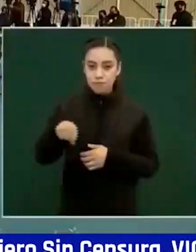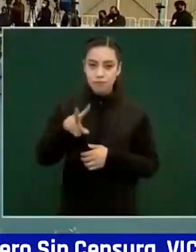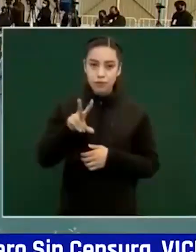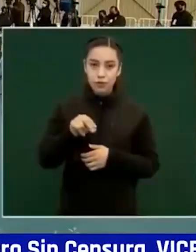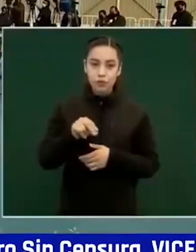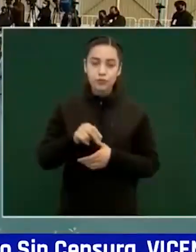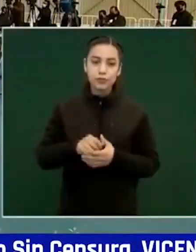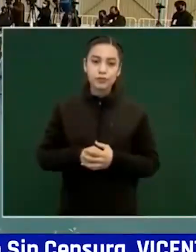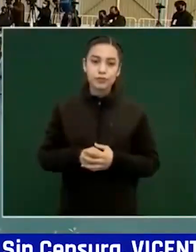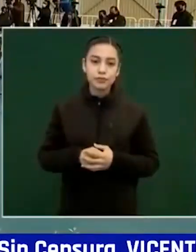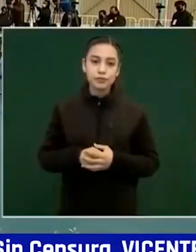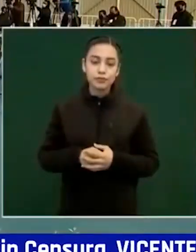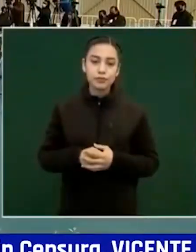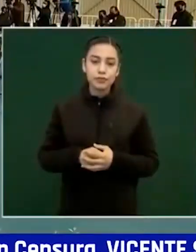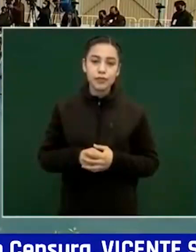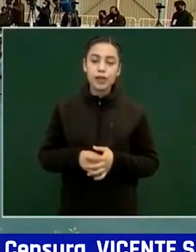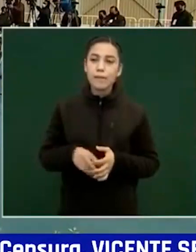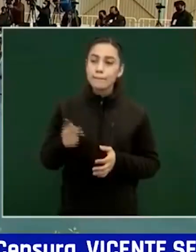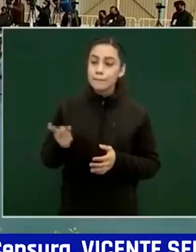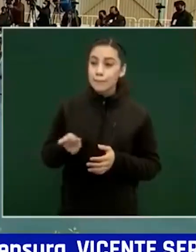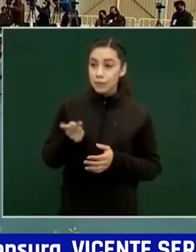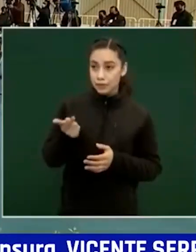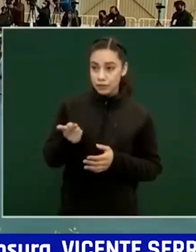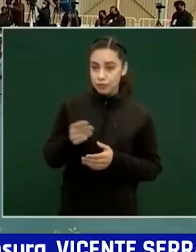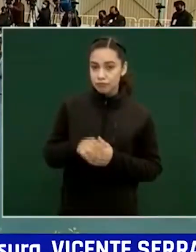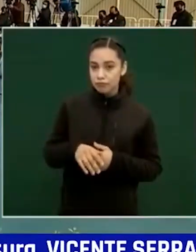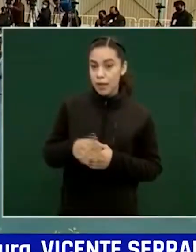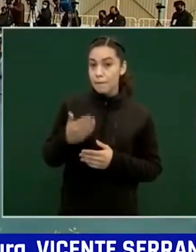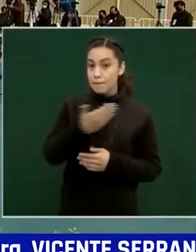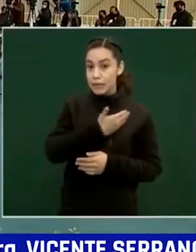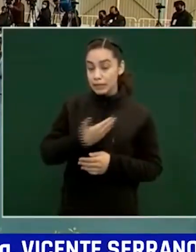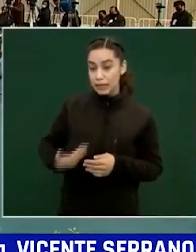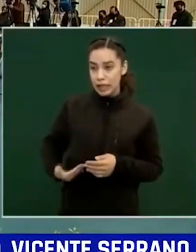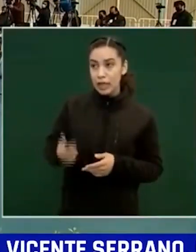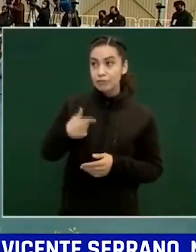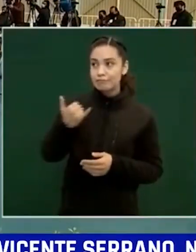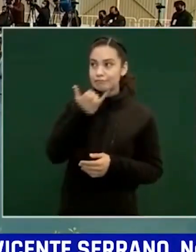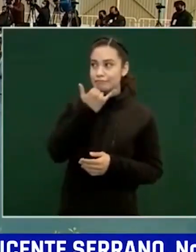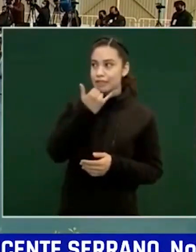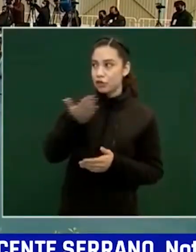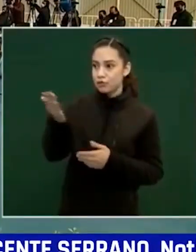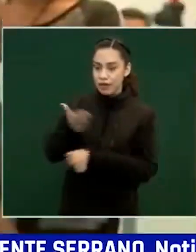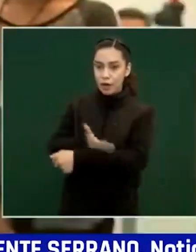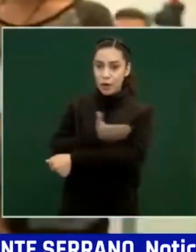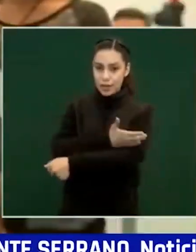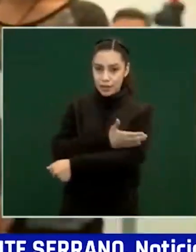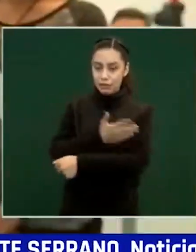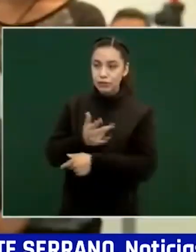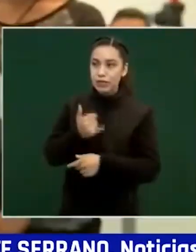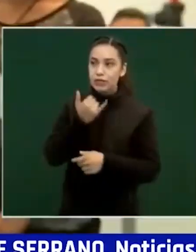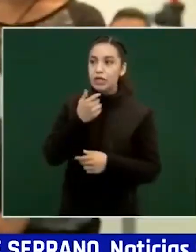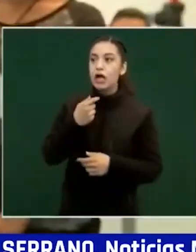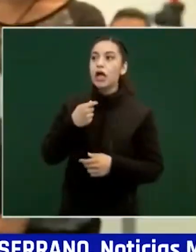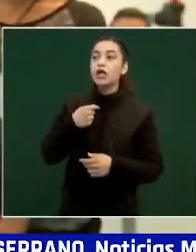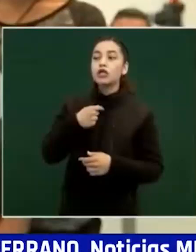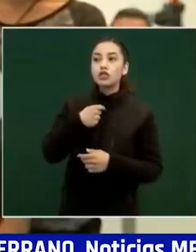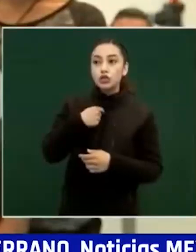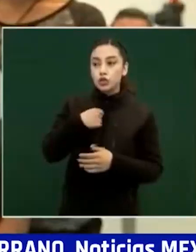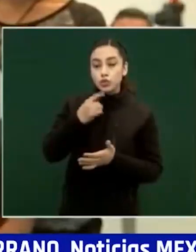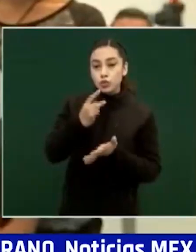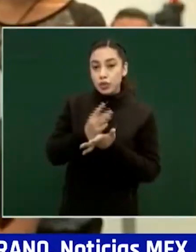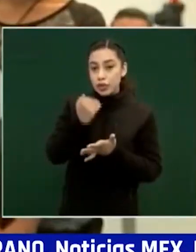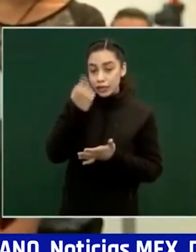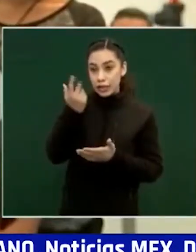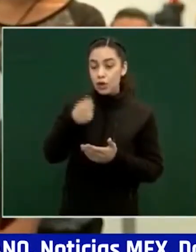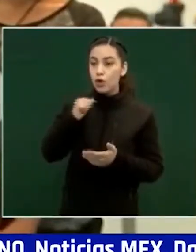y le ofrezco una disculpa a los compañeros, nada más esperaba este momento para presentarme nuevamente. Vicente